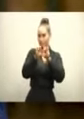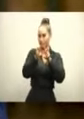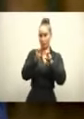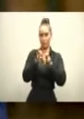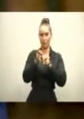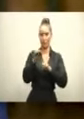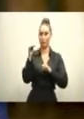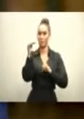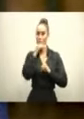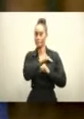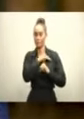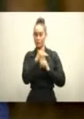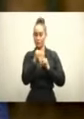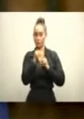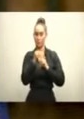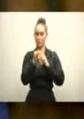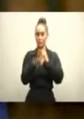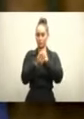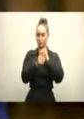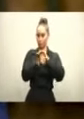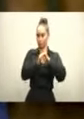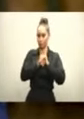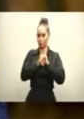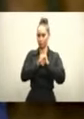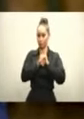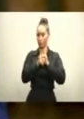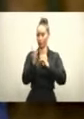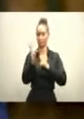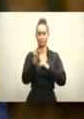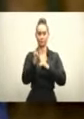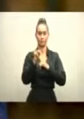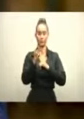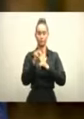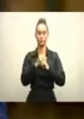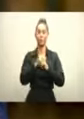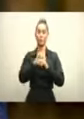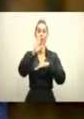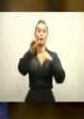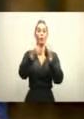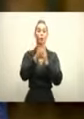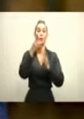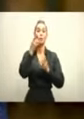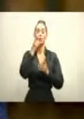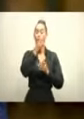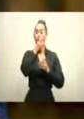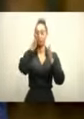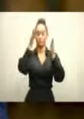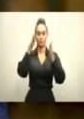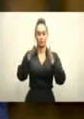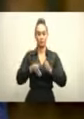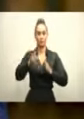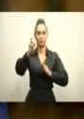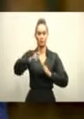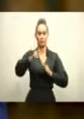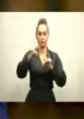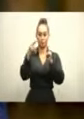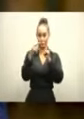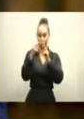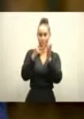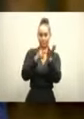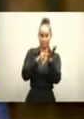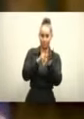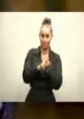ni ocultar la realidad a la sociedad dominicana. Los dominicanos tienen que conocer la verdad, conocer los